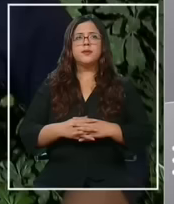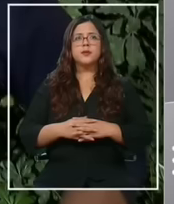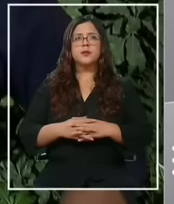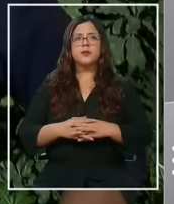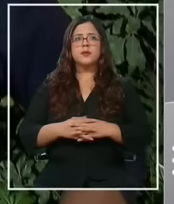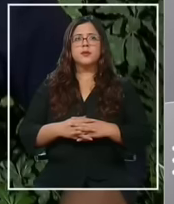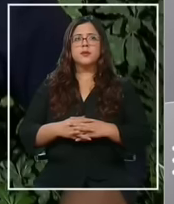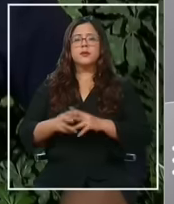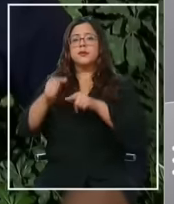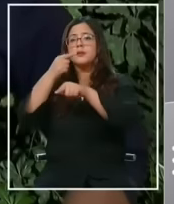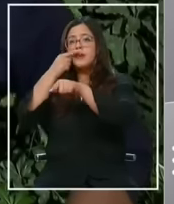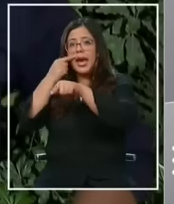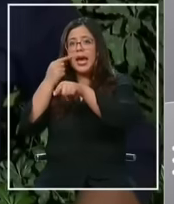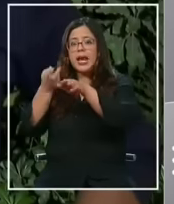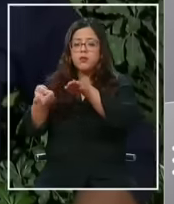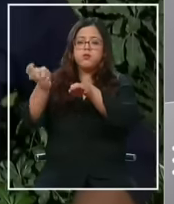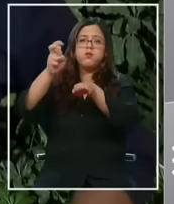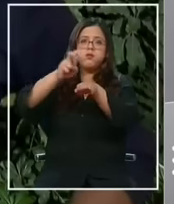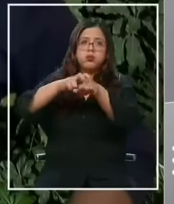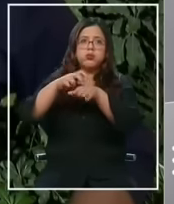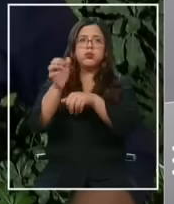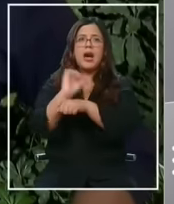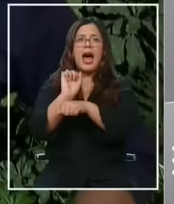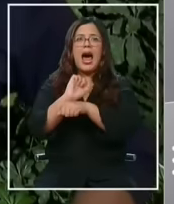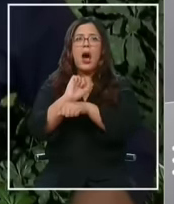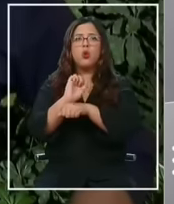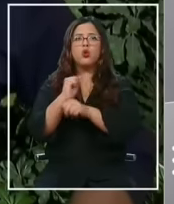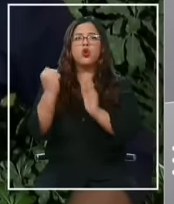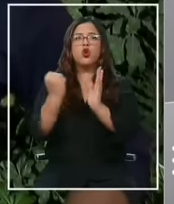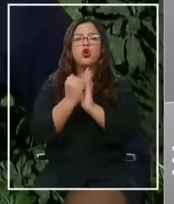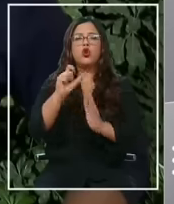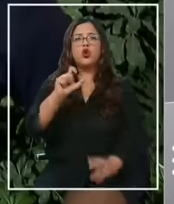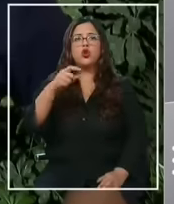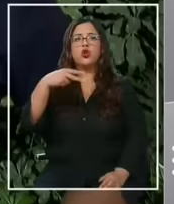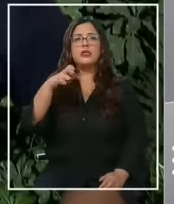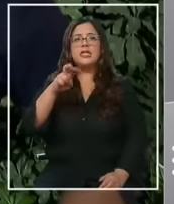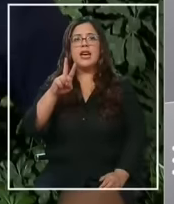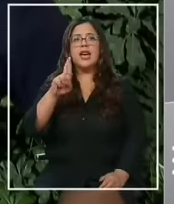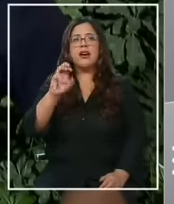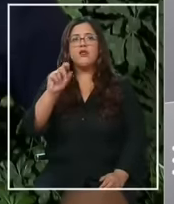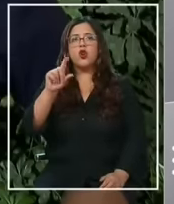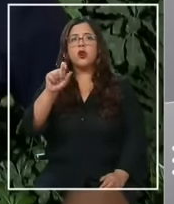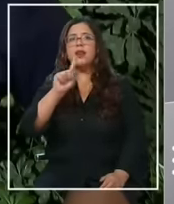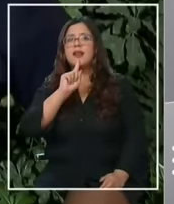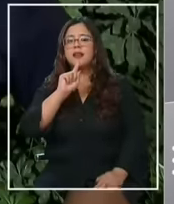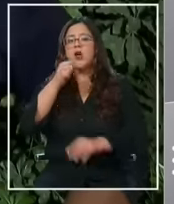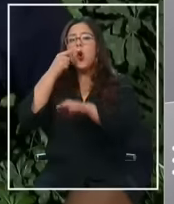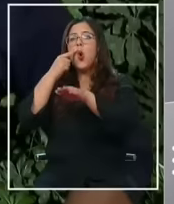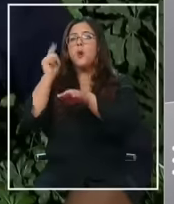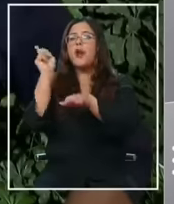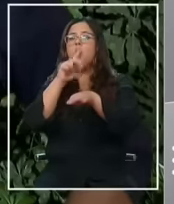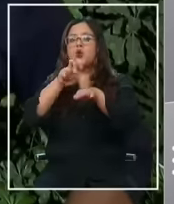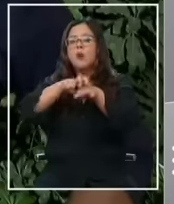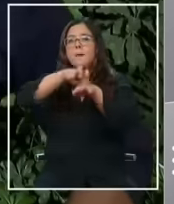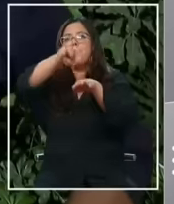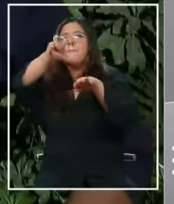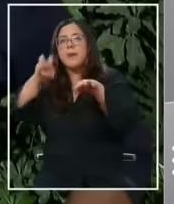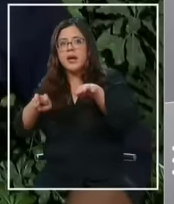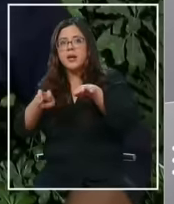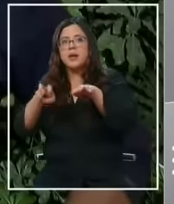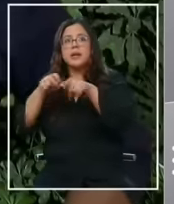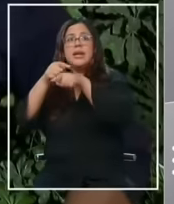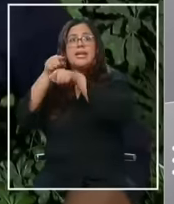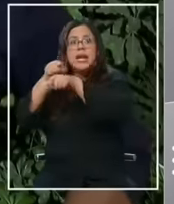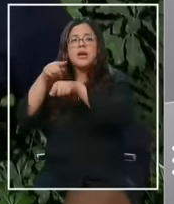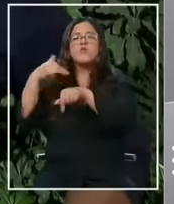Él iba en el Chevrolet Onix y es el último en bajarse. Su participación es muy relevante y